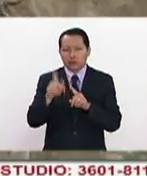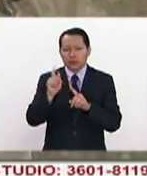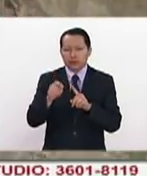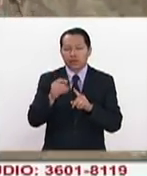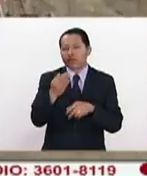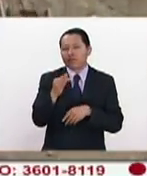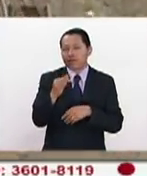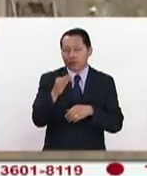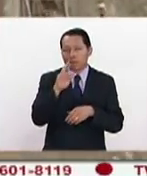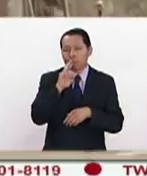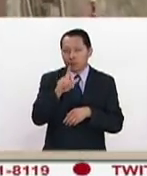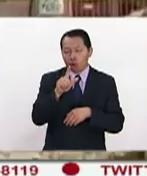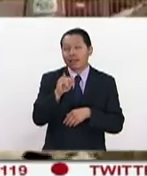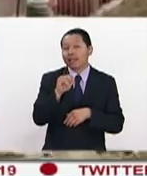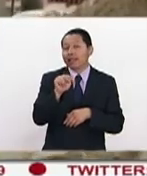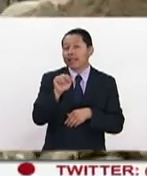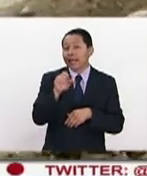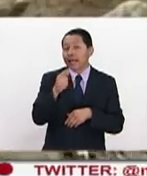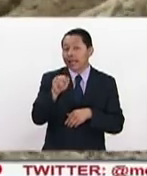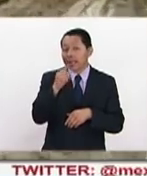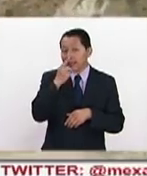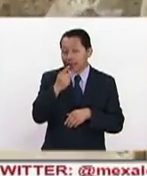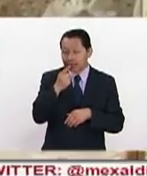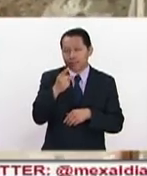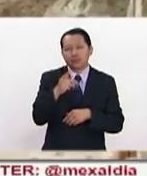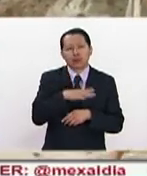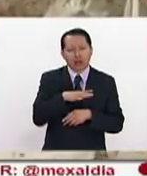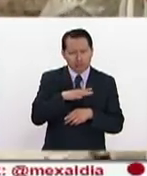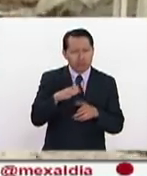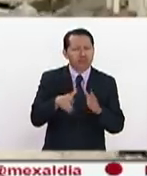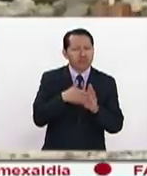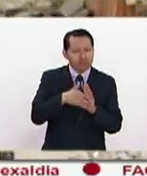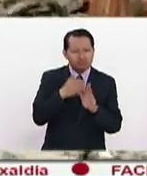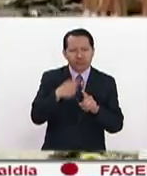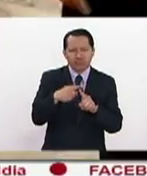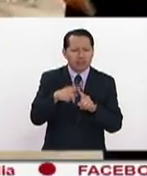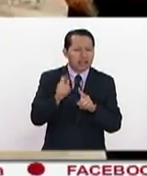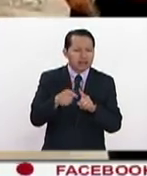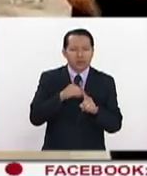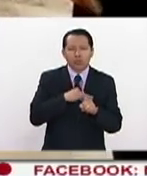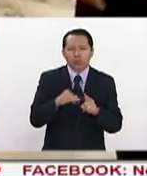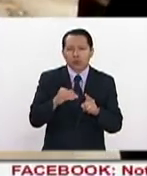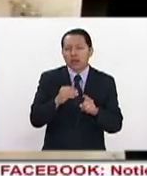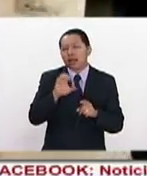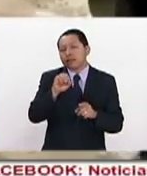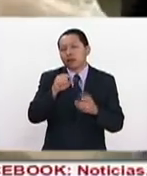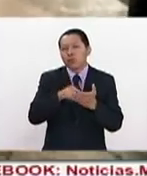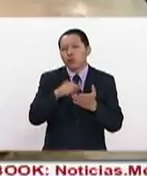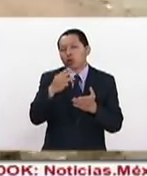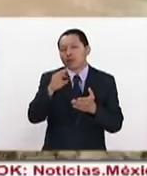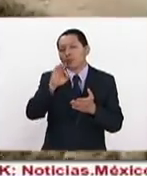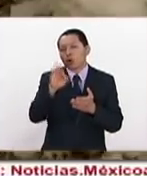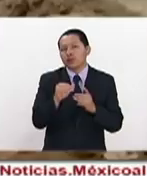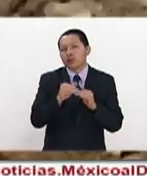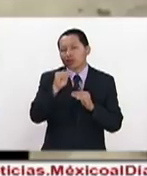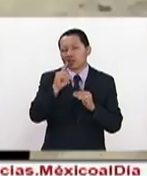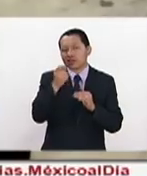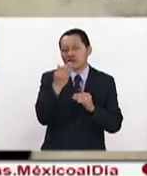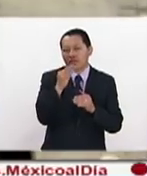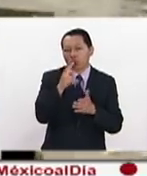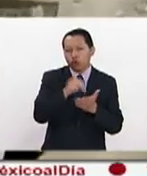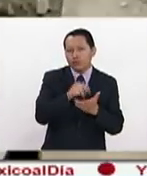durante febrero. El INEGI informó que el indicador en el sector manufacturero estableció un crecimiento de 0.3% respecto a febrero